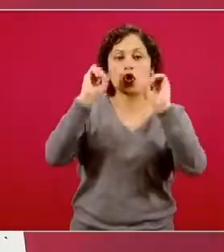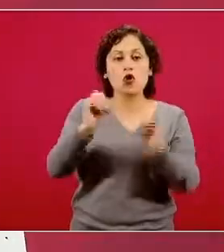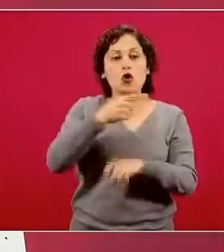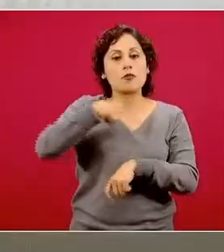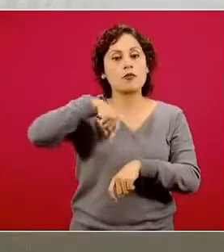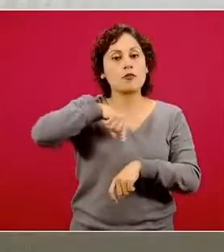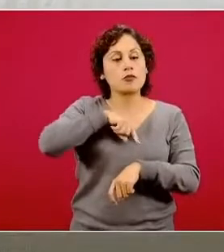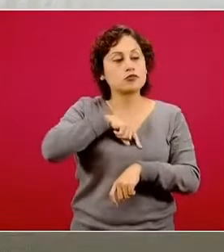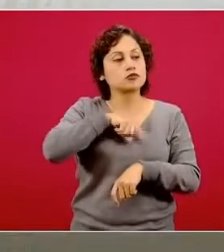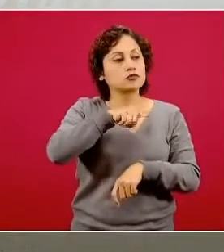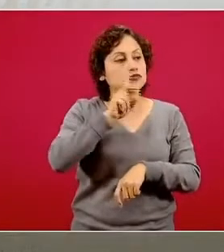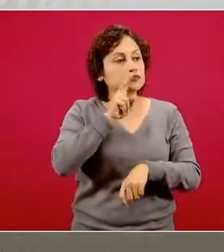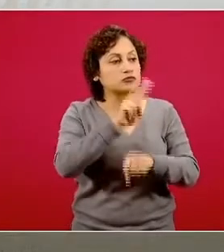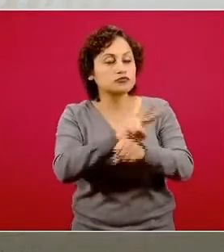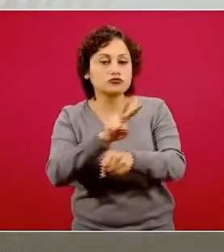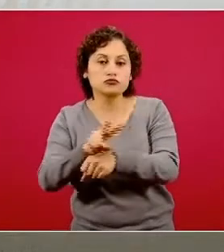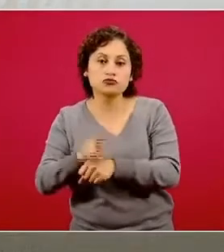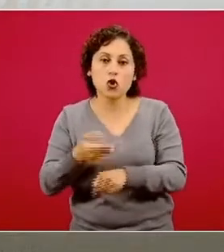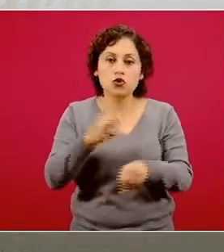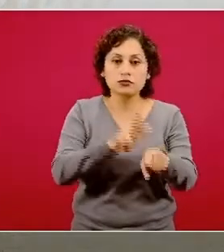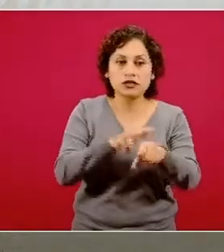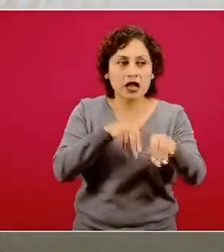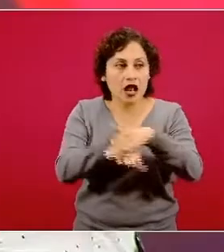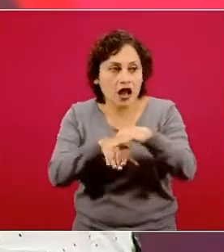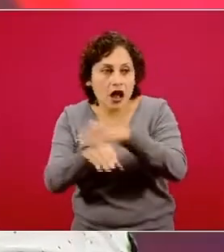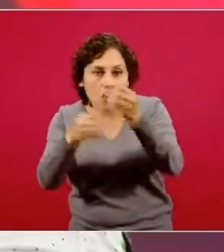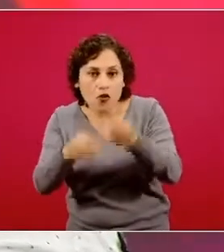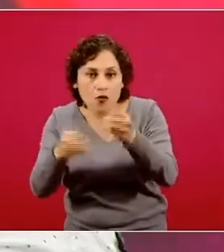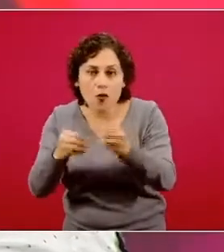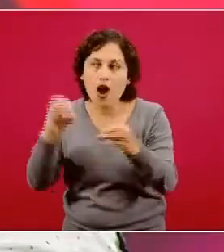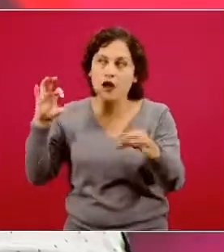cantidad importante, que son 10 indicadores diferentes, si los